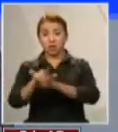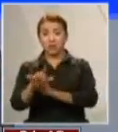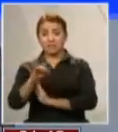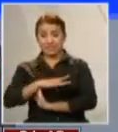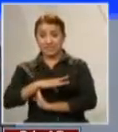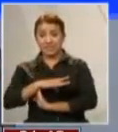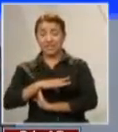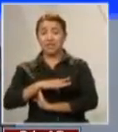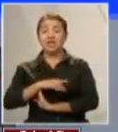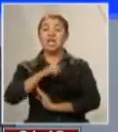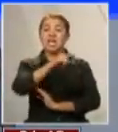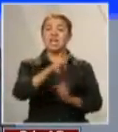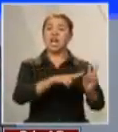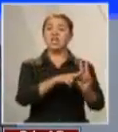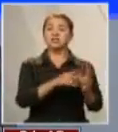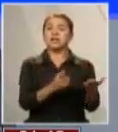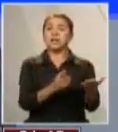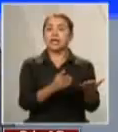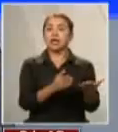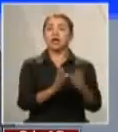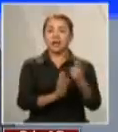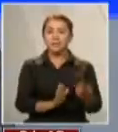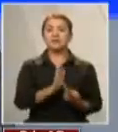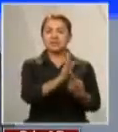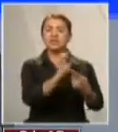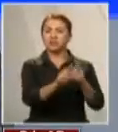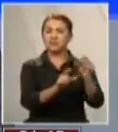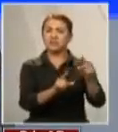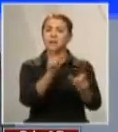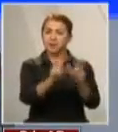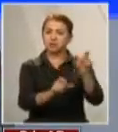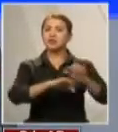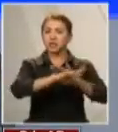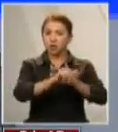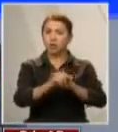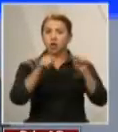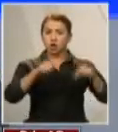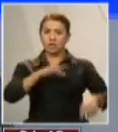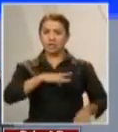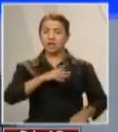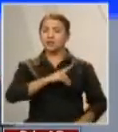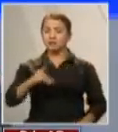Chile, lo único que está haciendo es representar y defender a los delincuentes hoy día en Chile.